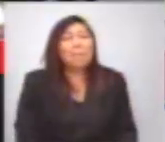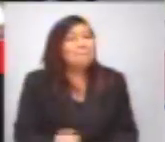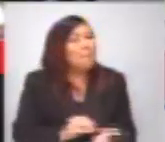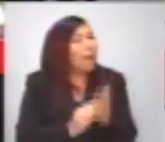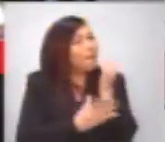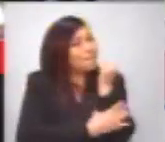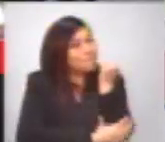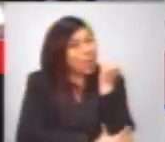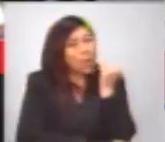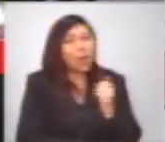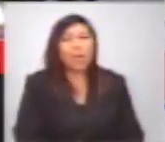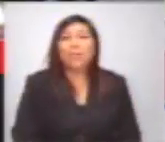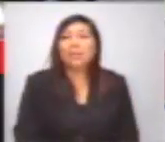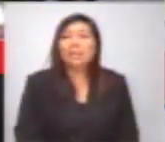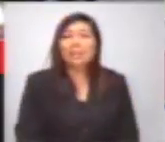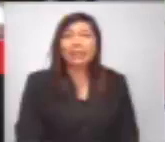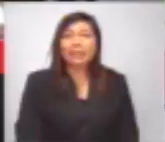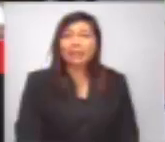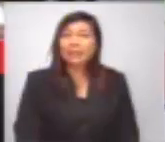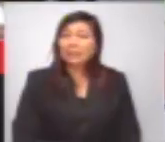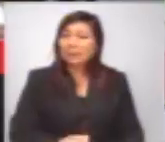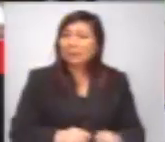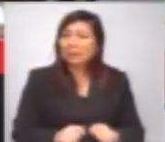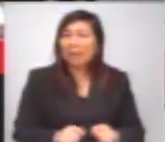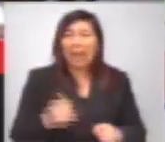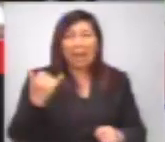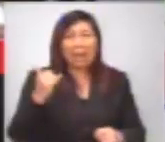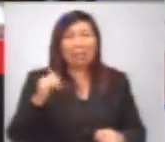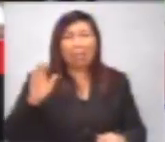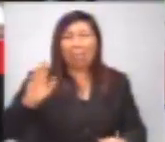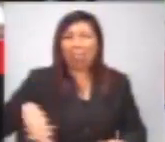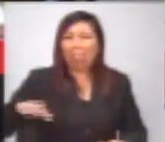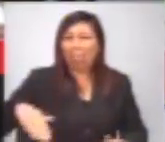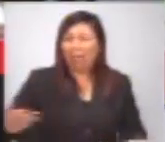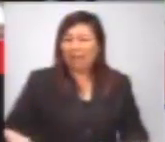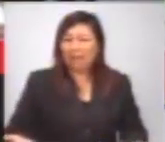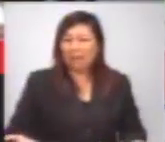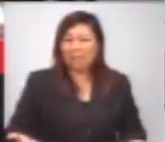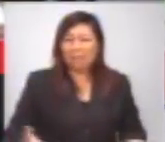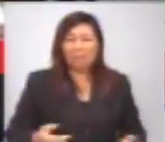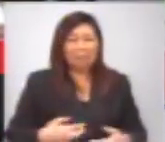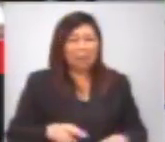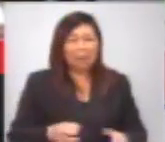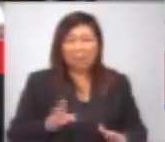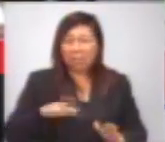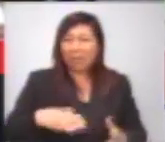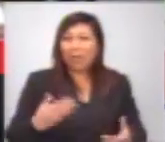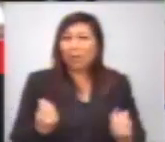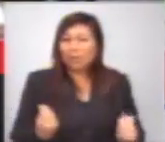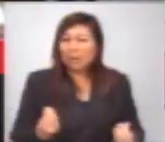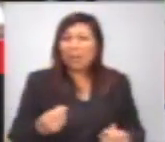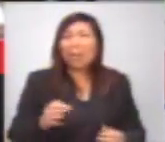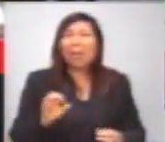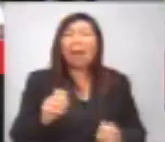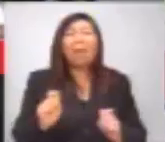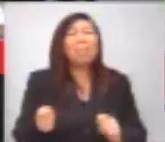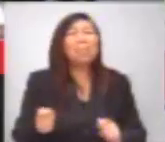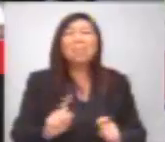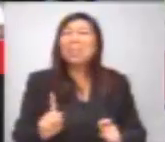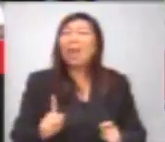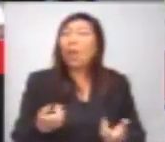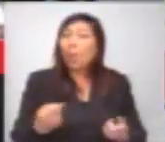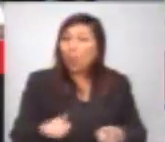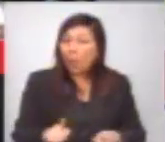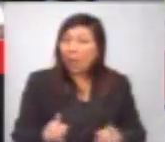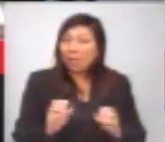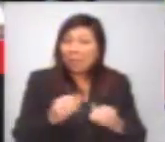Más pobres. Me están vendiendo leche Bamba en los programas sociales y sobre eso le premio. Le digo,